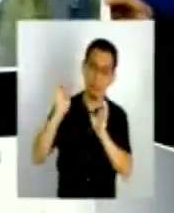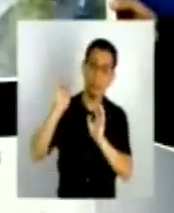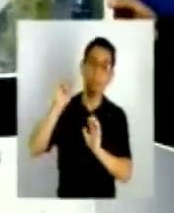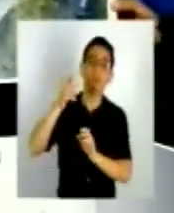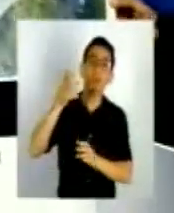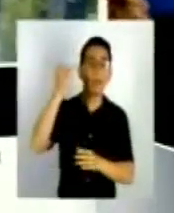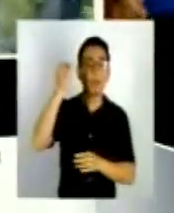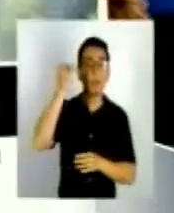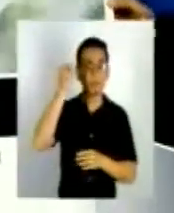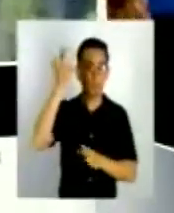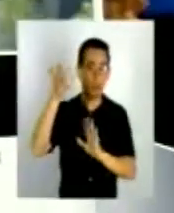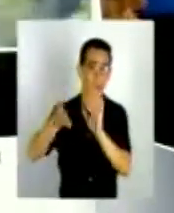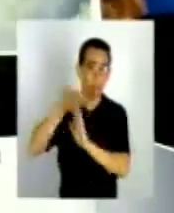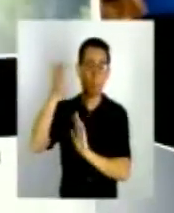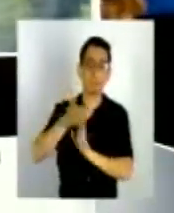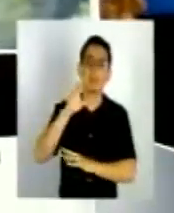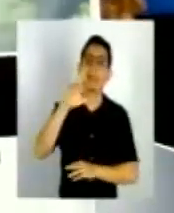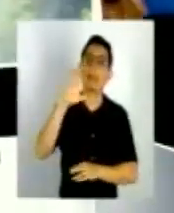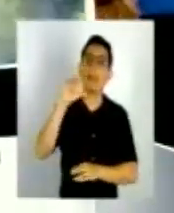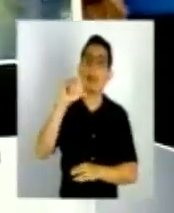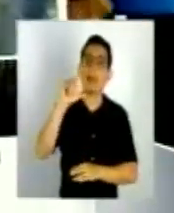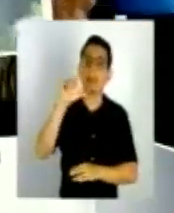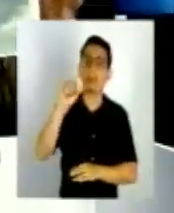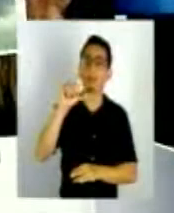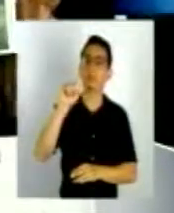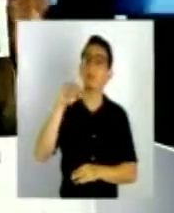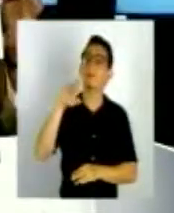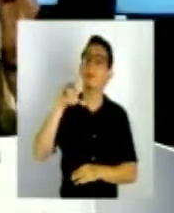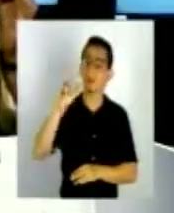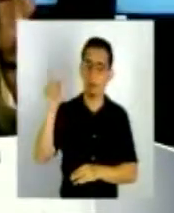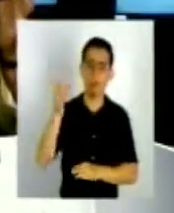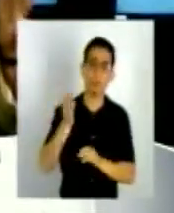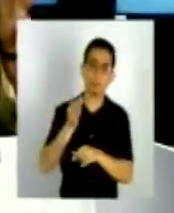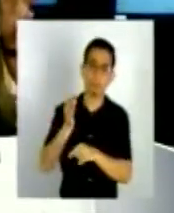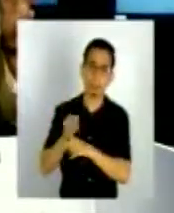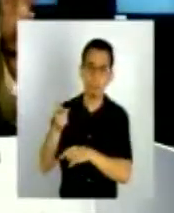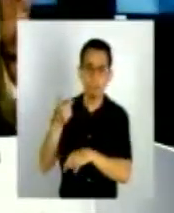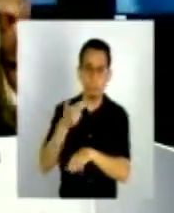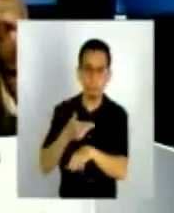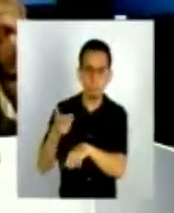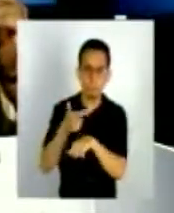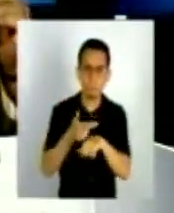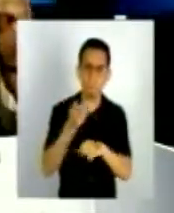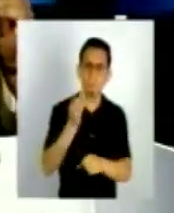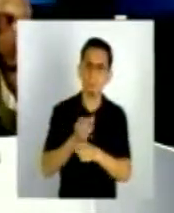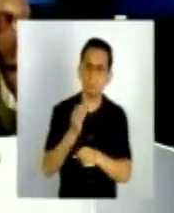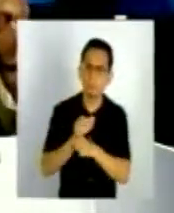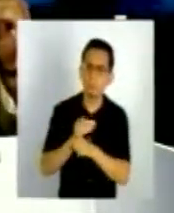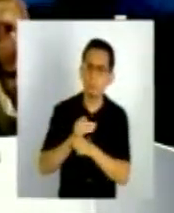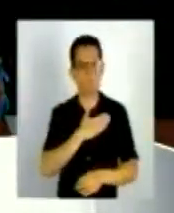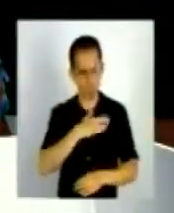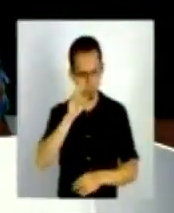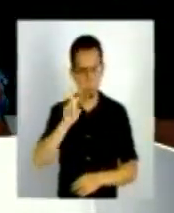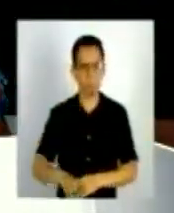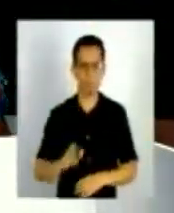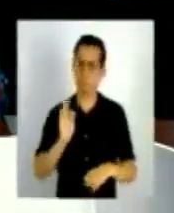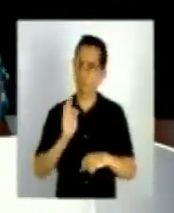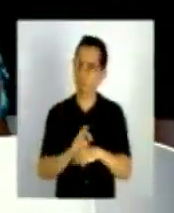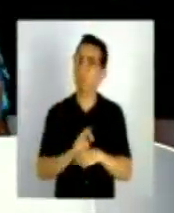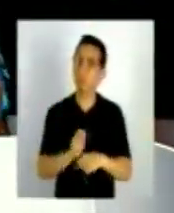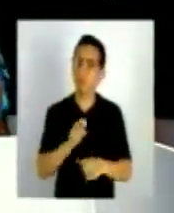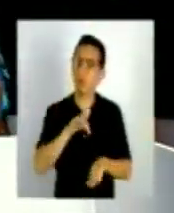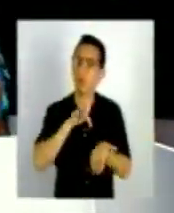movilidad, desarrollo económico y medio ambiente. Hoy continuamos con este ejercicio para